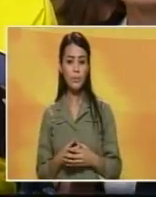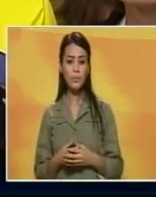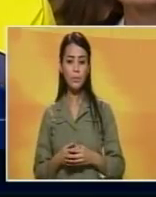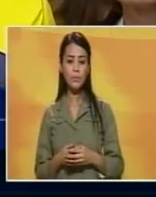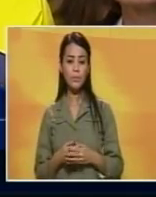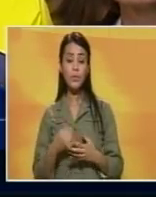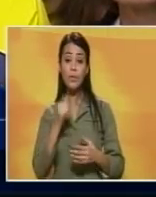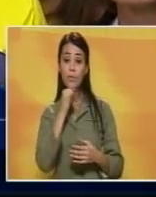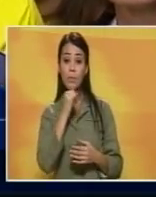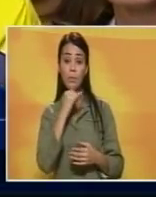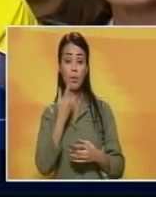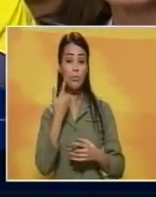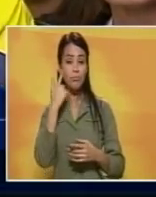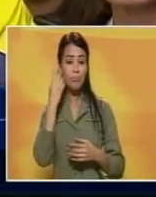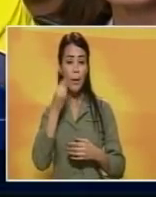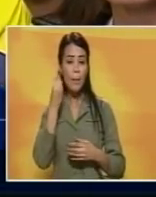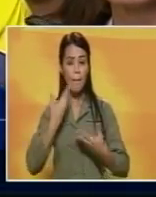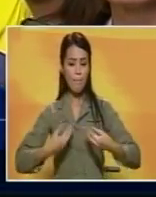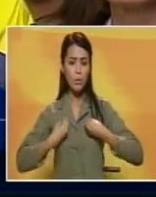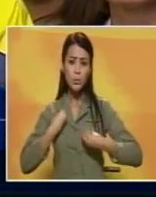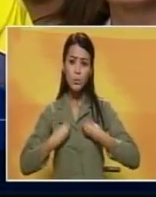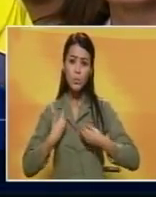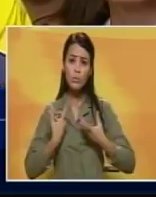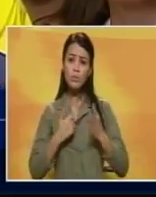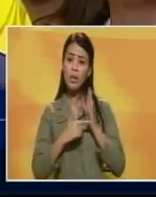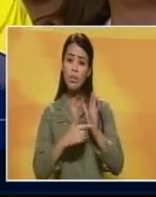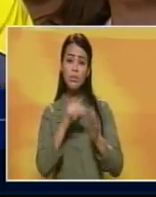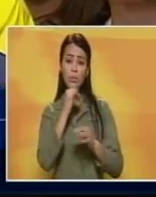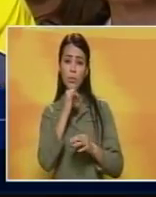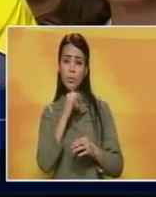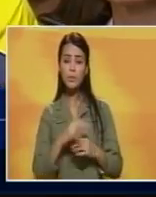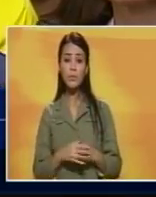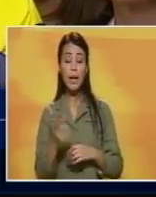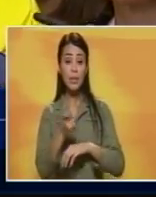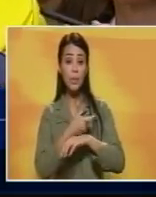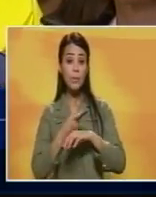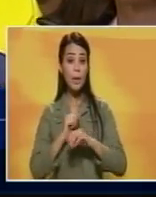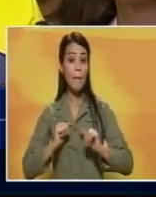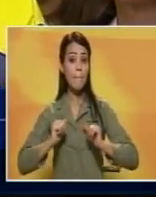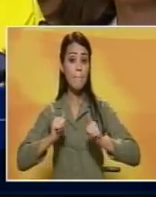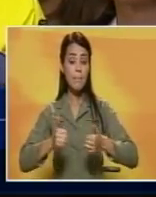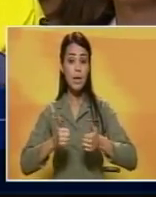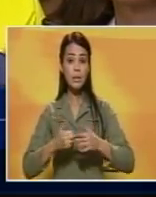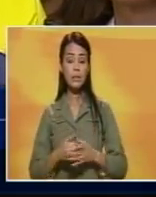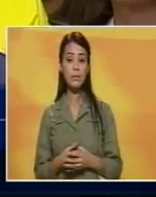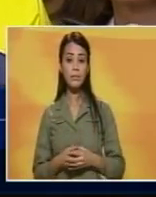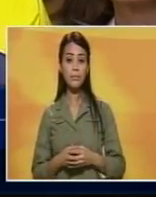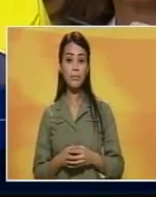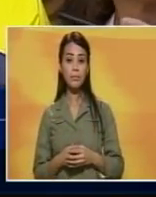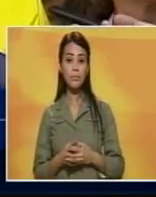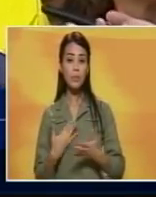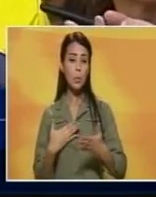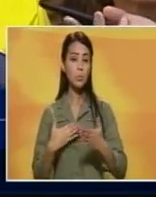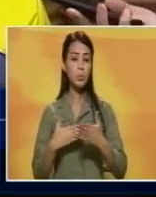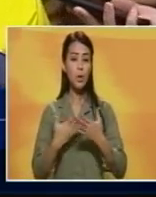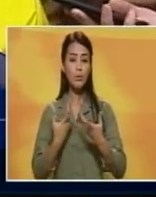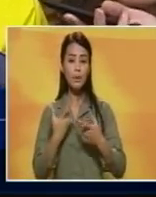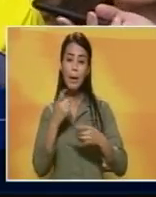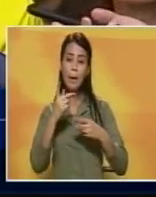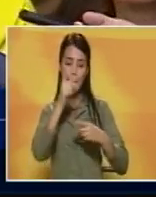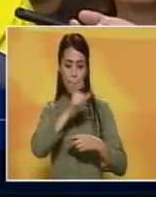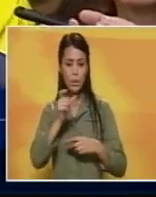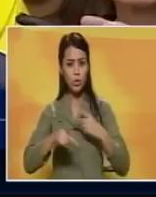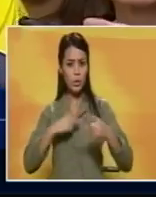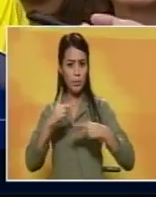parlamentario agregó que, a su juicio, lo más preocupante de estos anuncios sería que el Gobierno empezara, a su juicio, una ofensiva contra los productores y vendedores